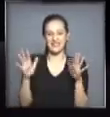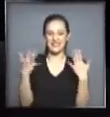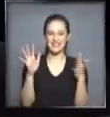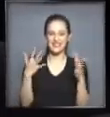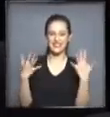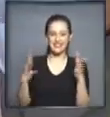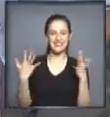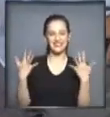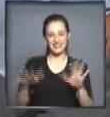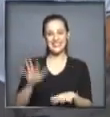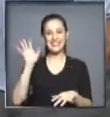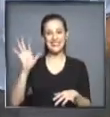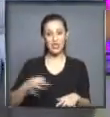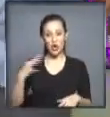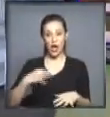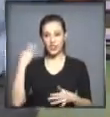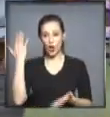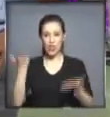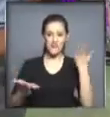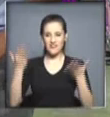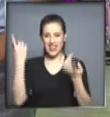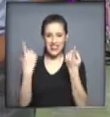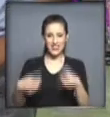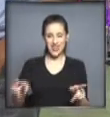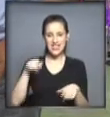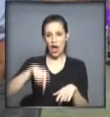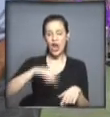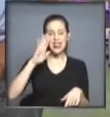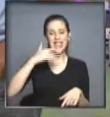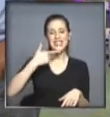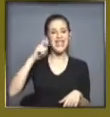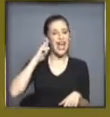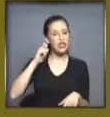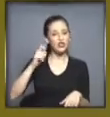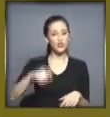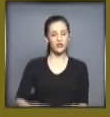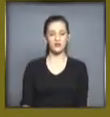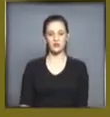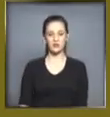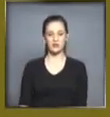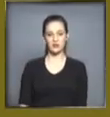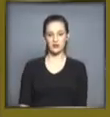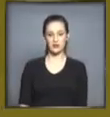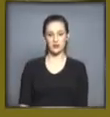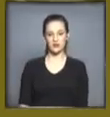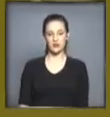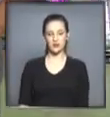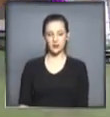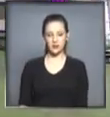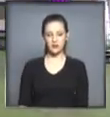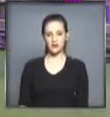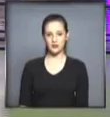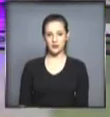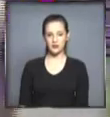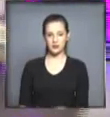Un año. 5. Si tiene 17. 16 y ella tenía 21. Claro. 21 menos 16. La netbook